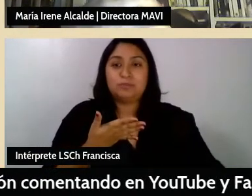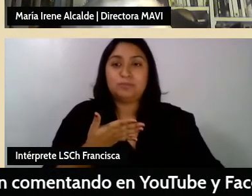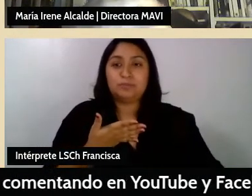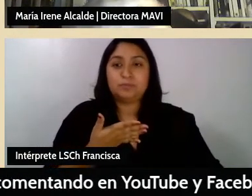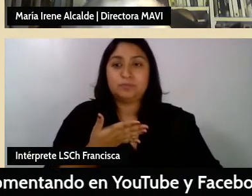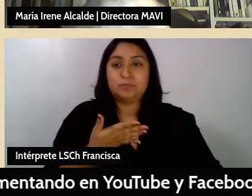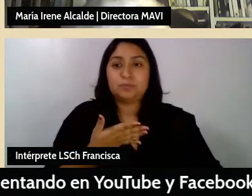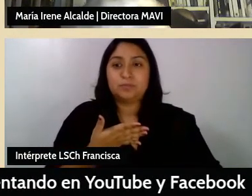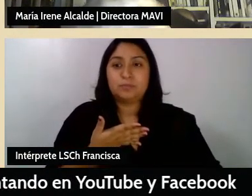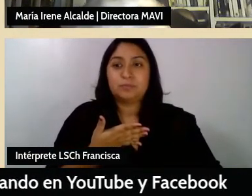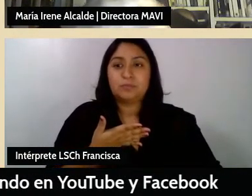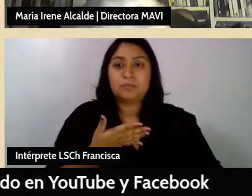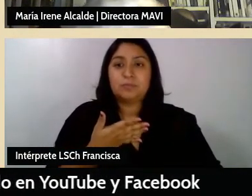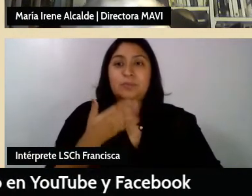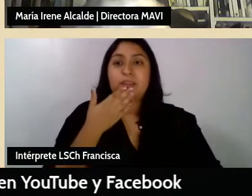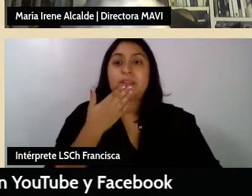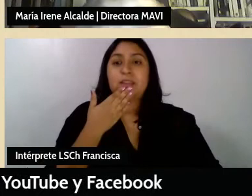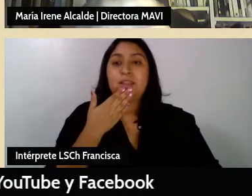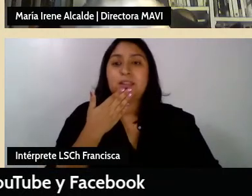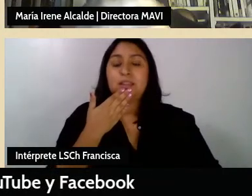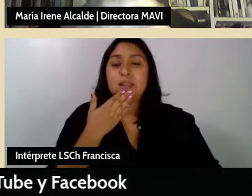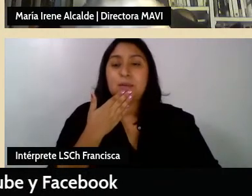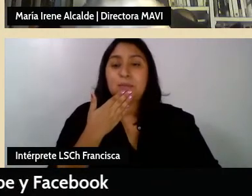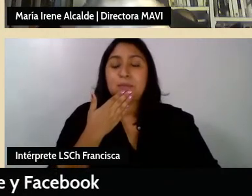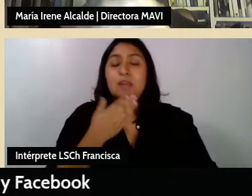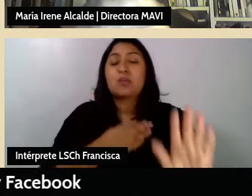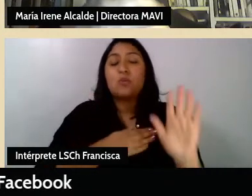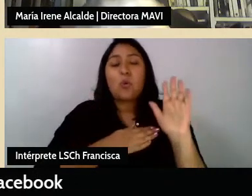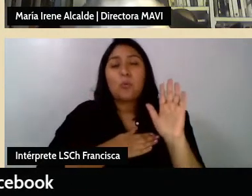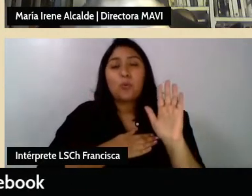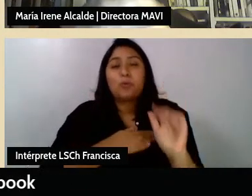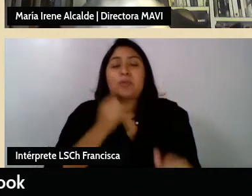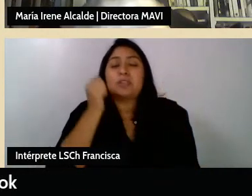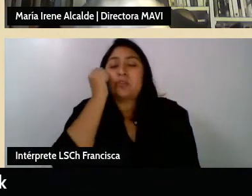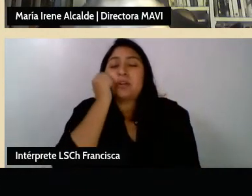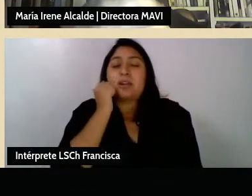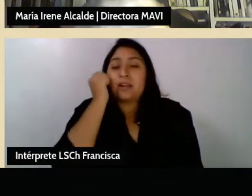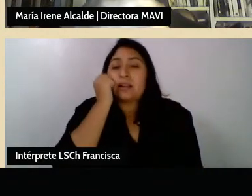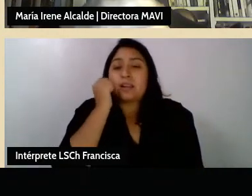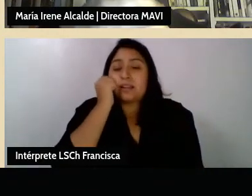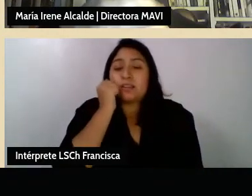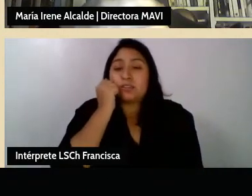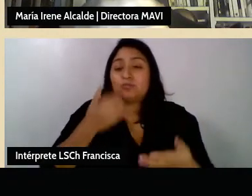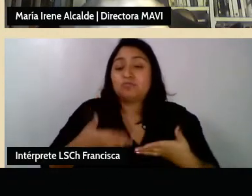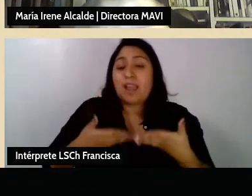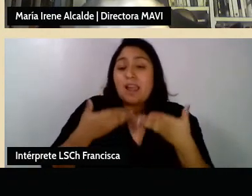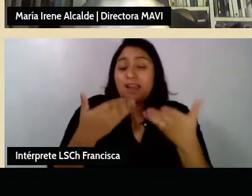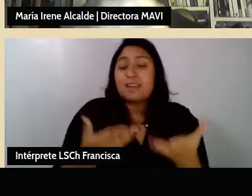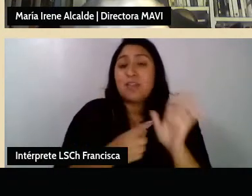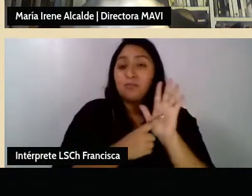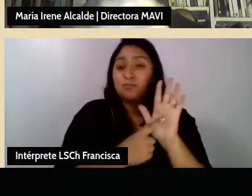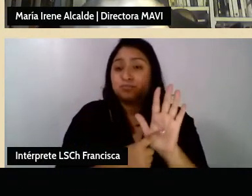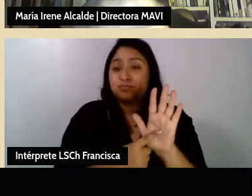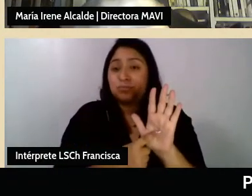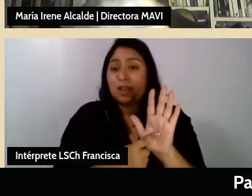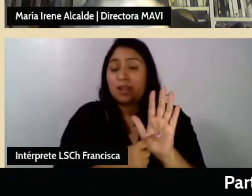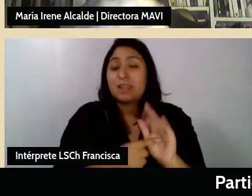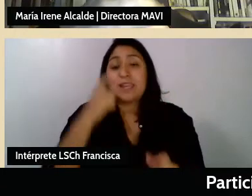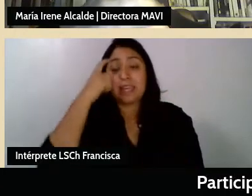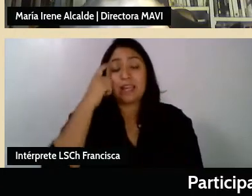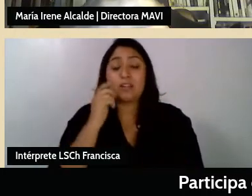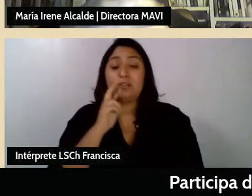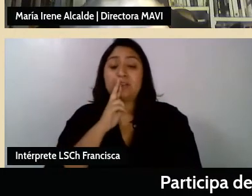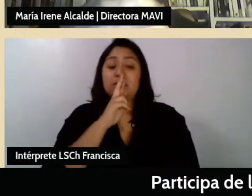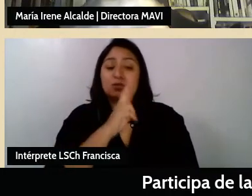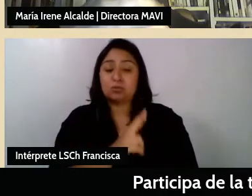y también el compromiso que han, y el cariño que le han puesto a la exhibición, que creo que, bueno, los resultados son